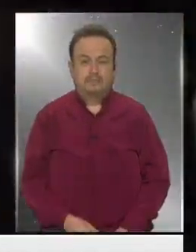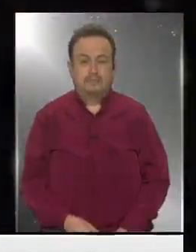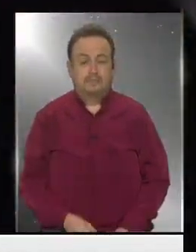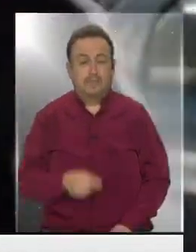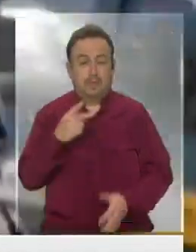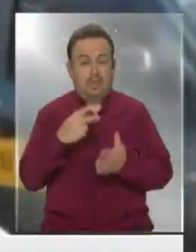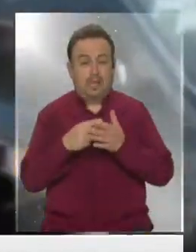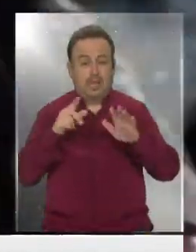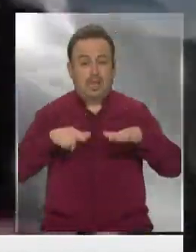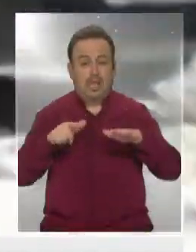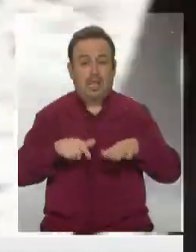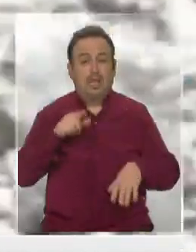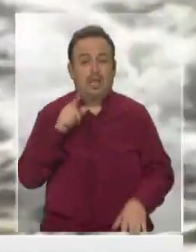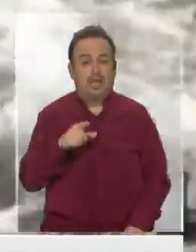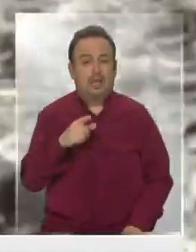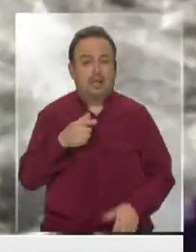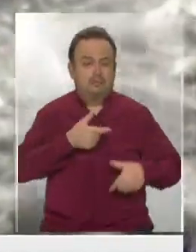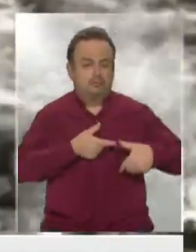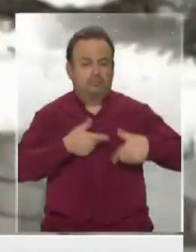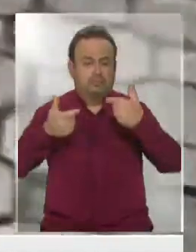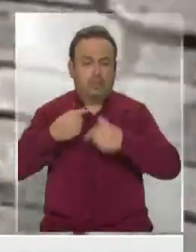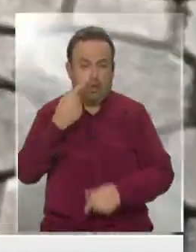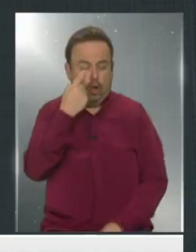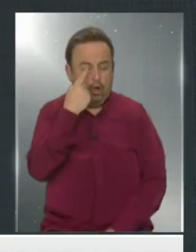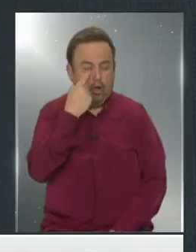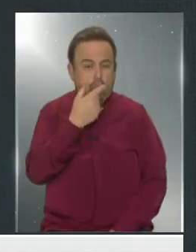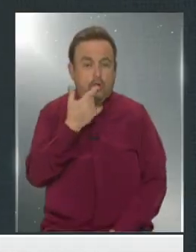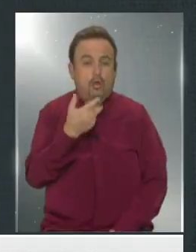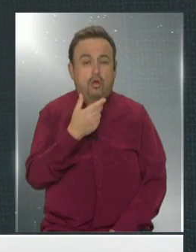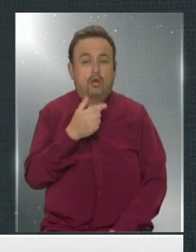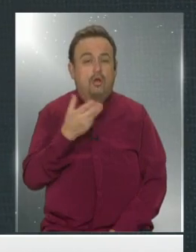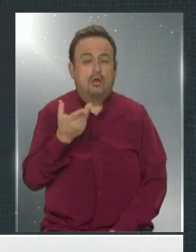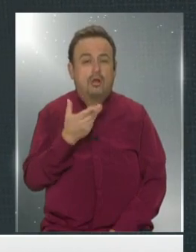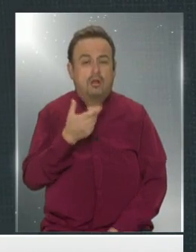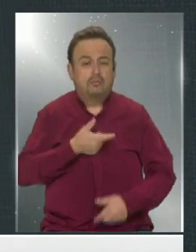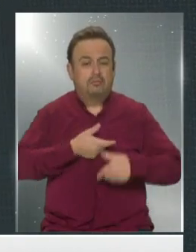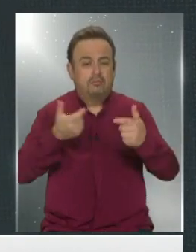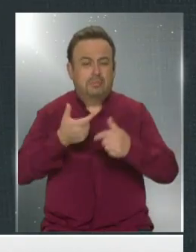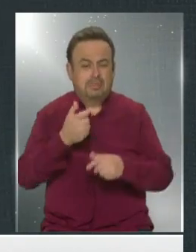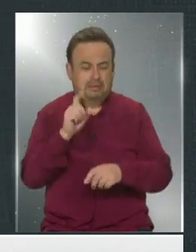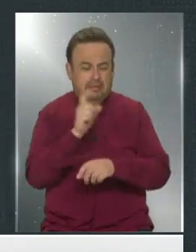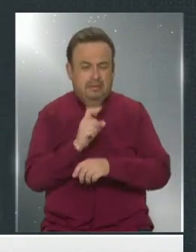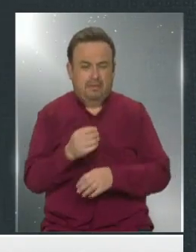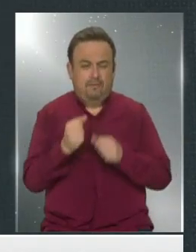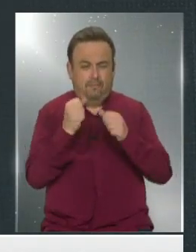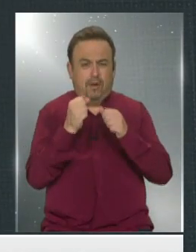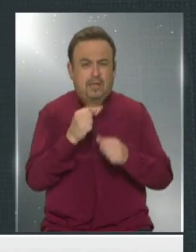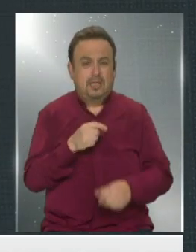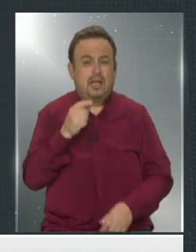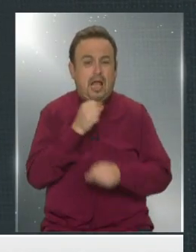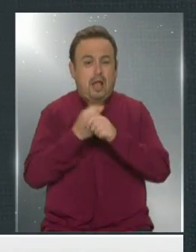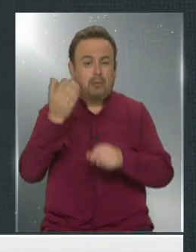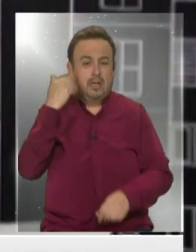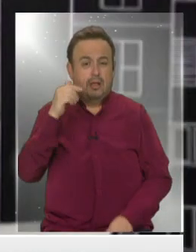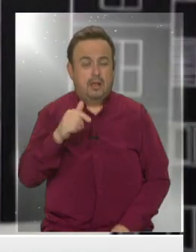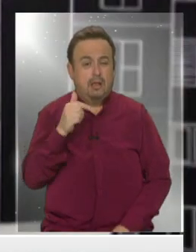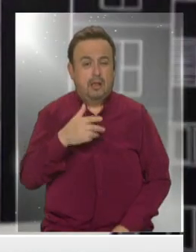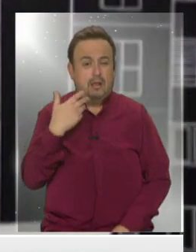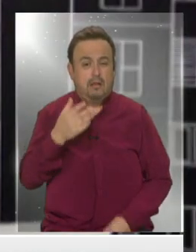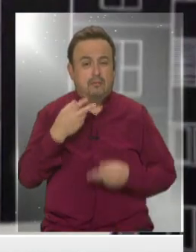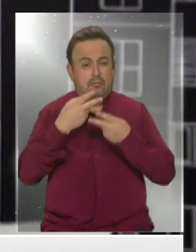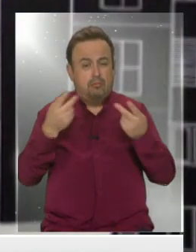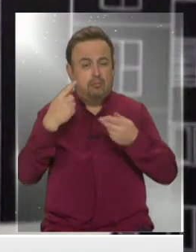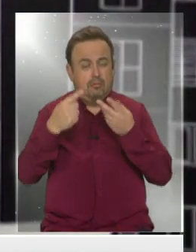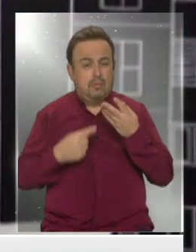En 2017 sufrió quemaduras en el ojo después de que le arrojaran un líquido desinfectante. El año pasado, en una de las decenas